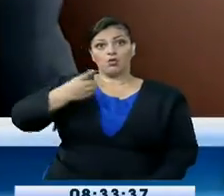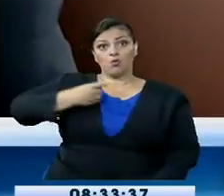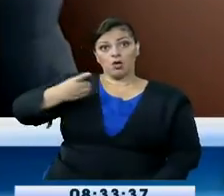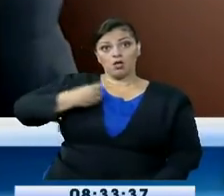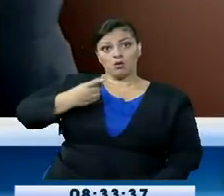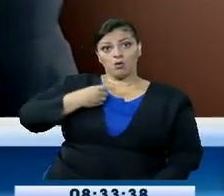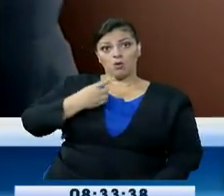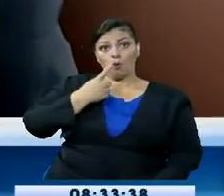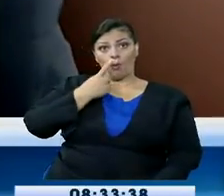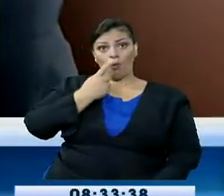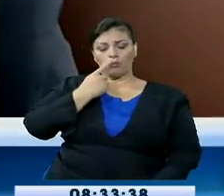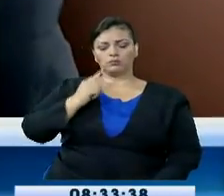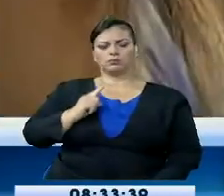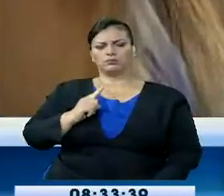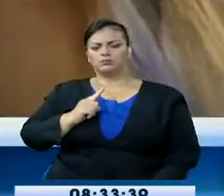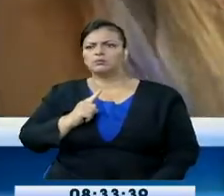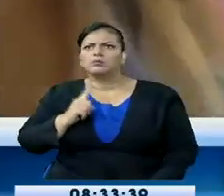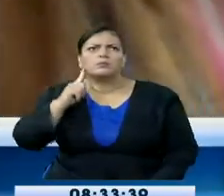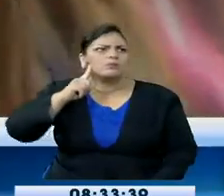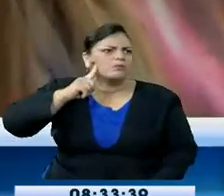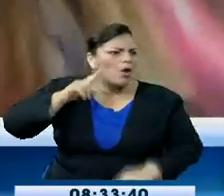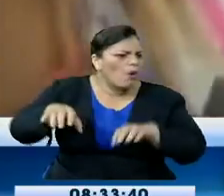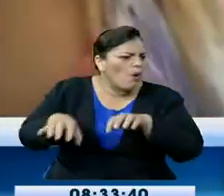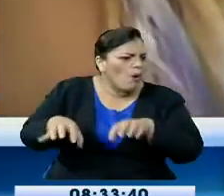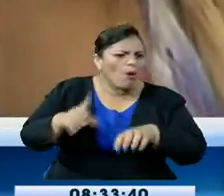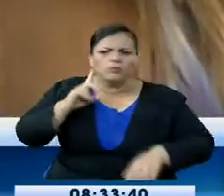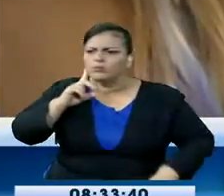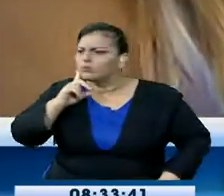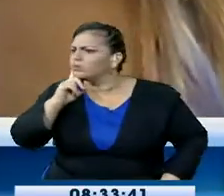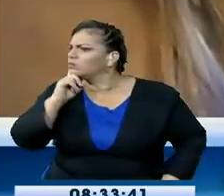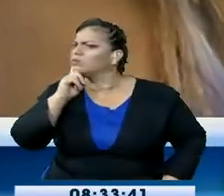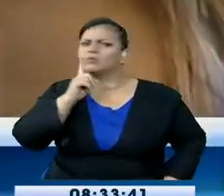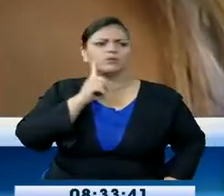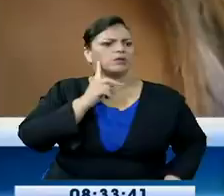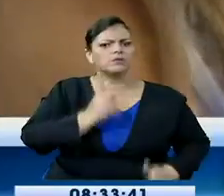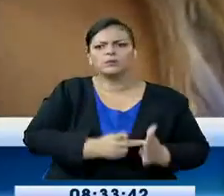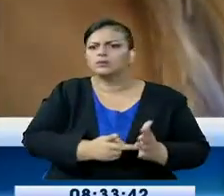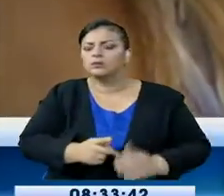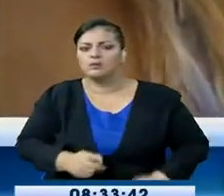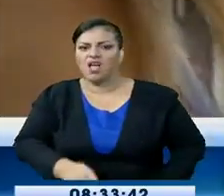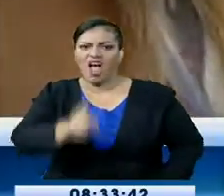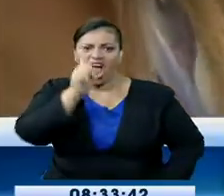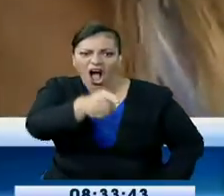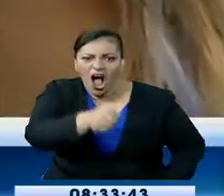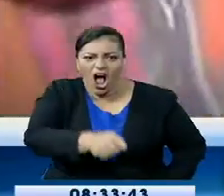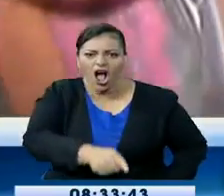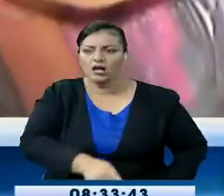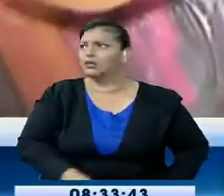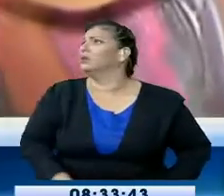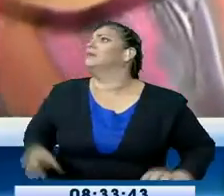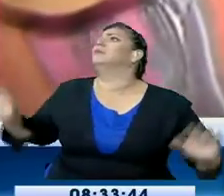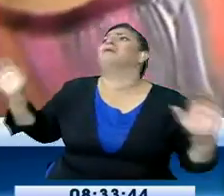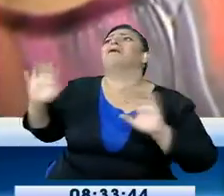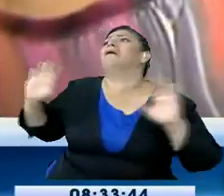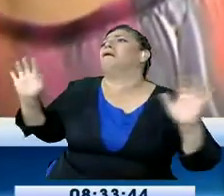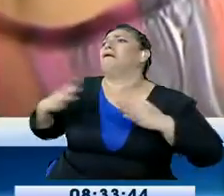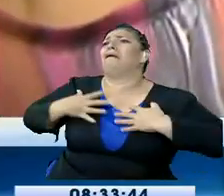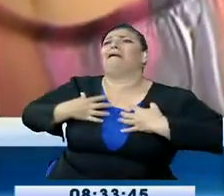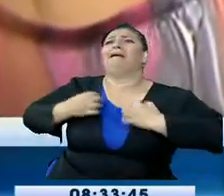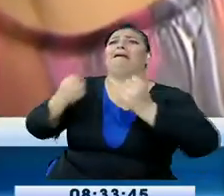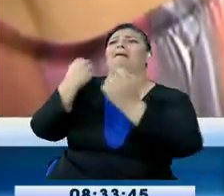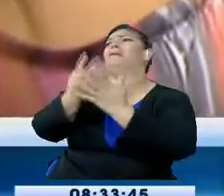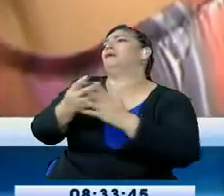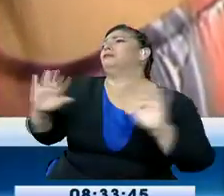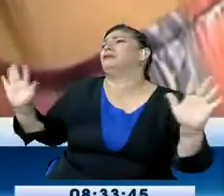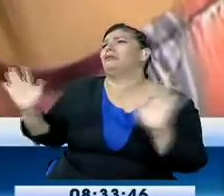esposo comenzó a revisar la casa, él salió asustado. Y dijo, no me metan preso, no me metan preso. Se asustó. Y mi esposo lo cogió y ahí